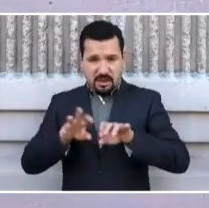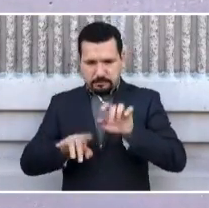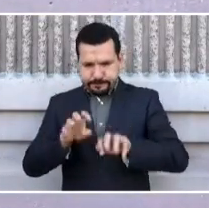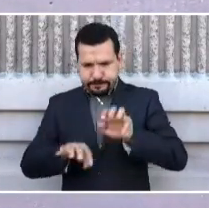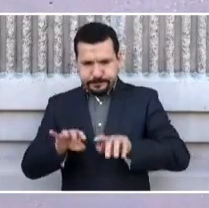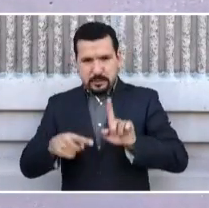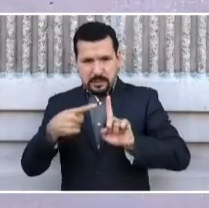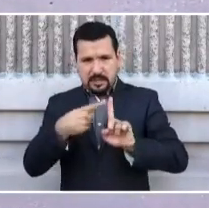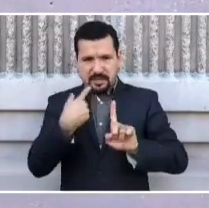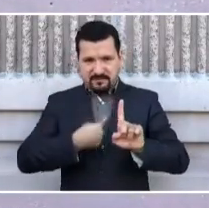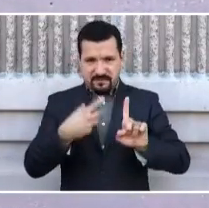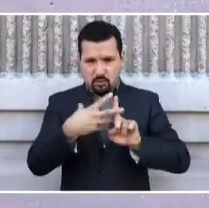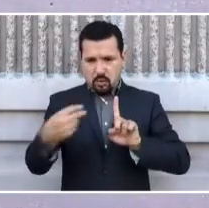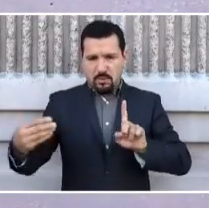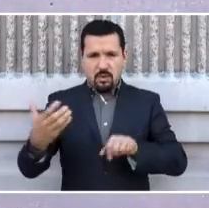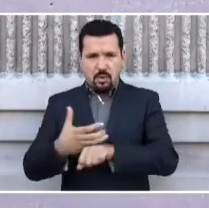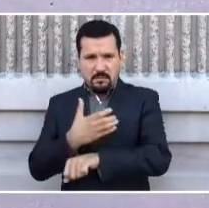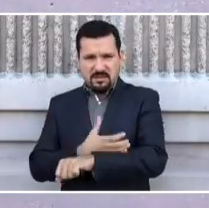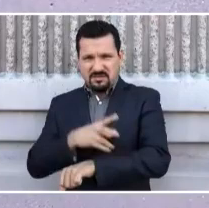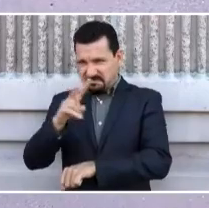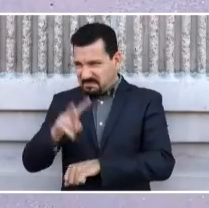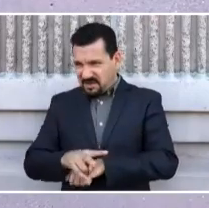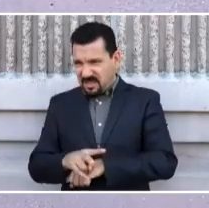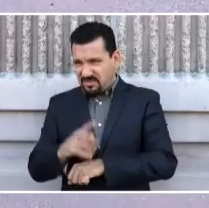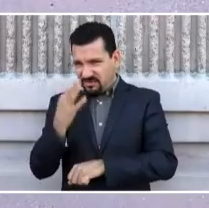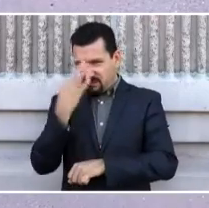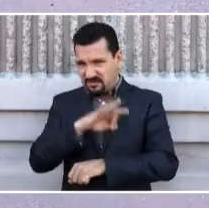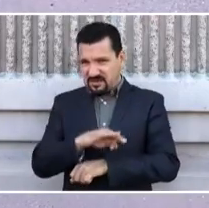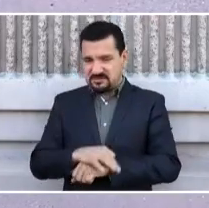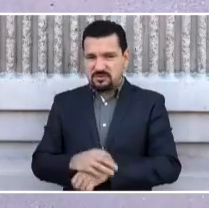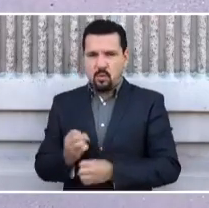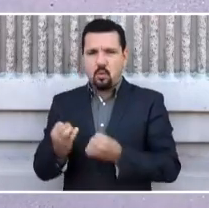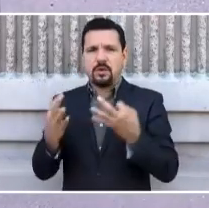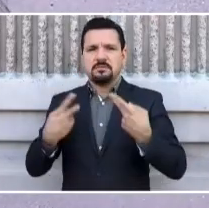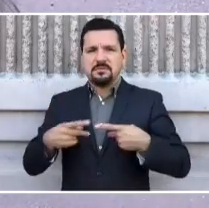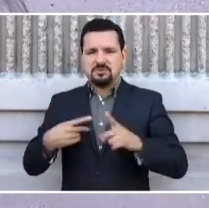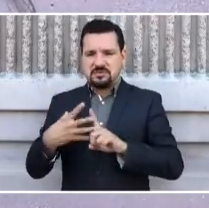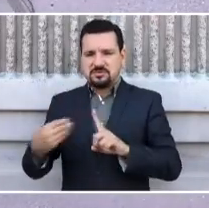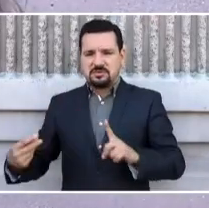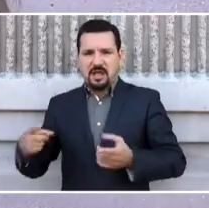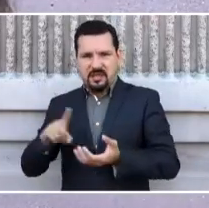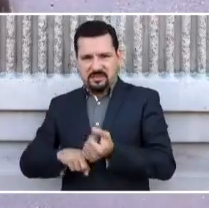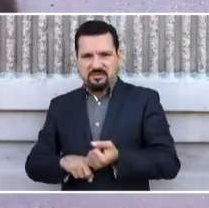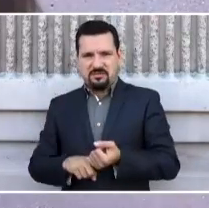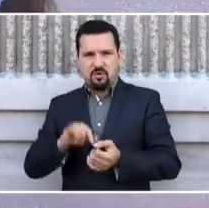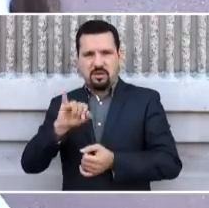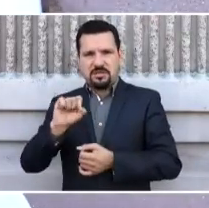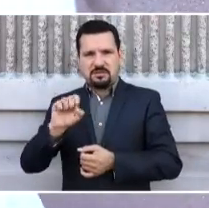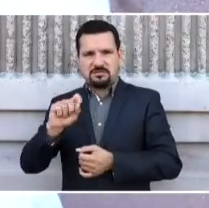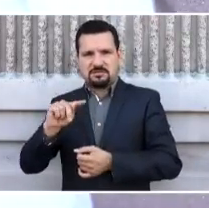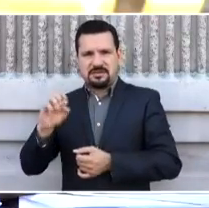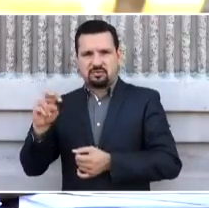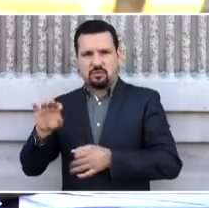sus compañeros, y de ser así, si nos puede detallar cuántas personas contagiadas hay.